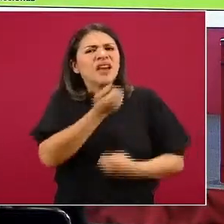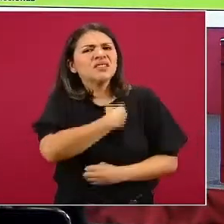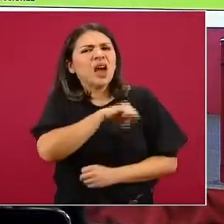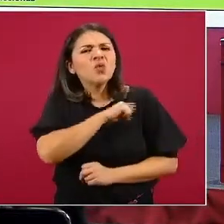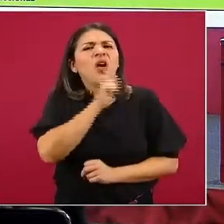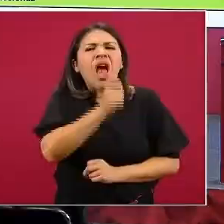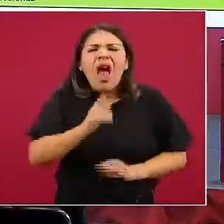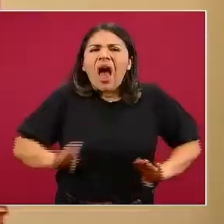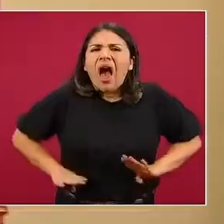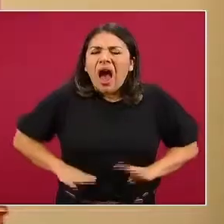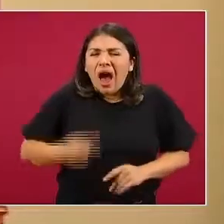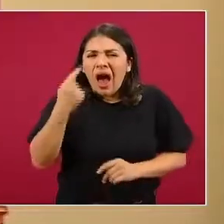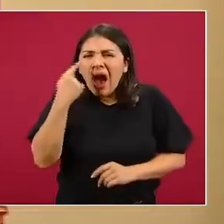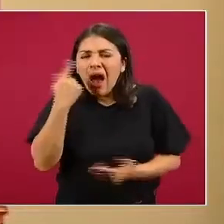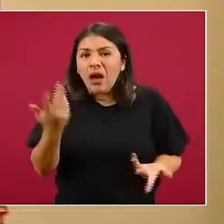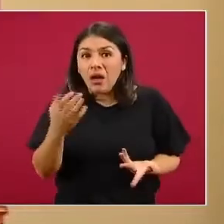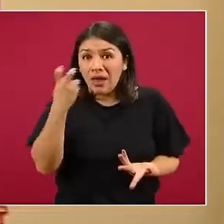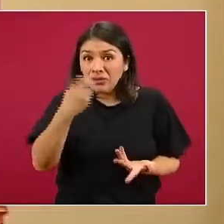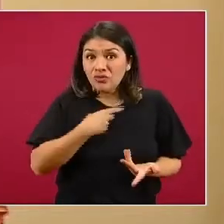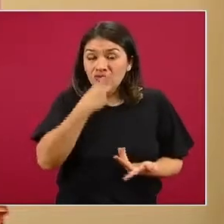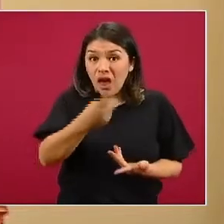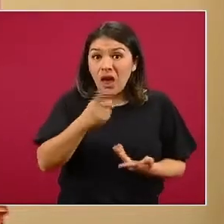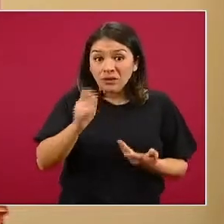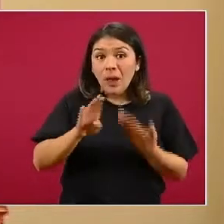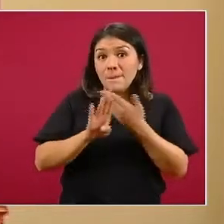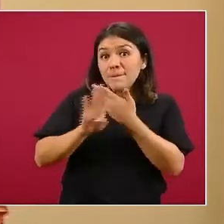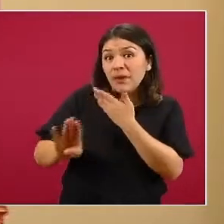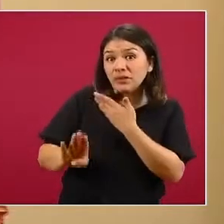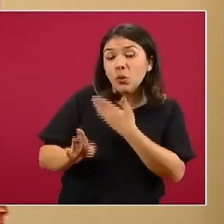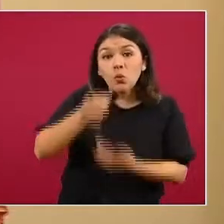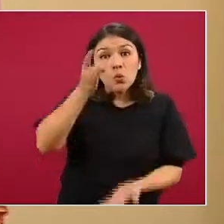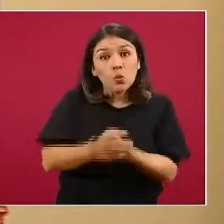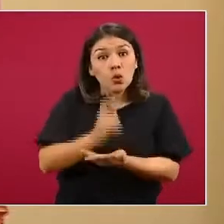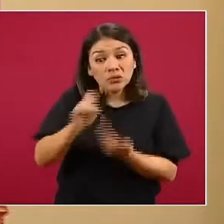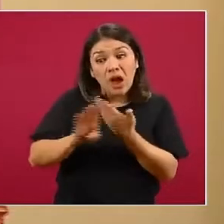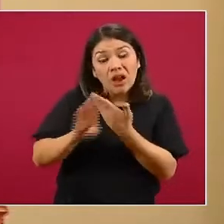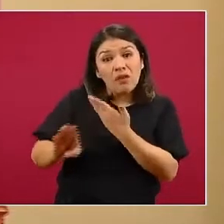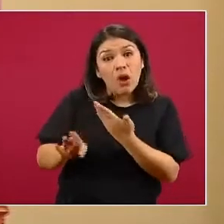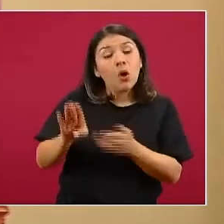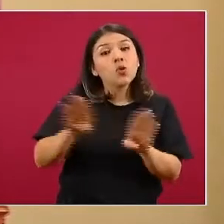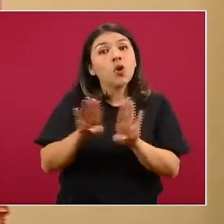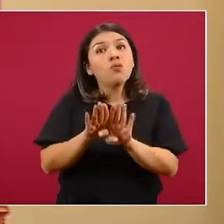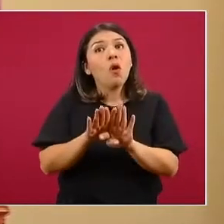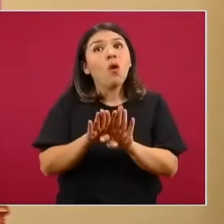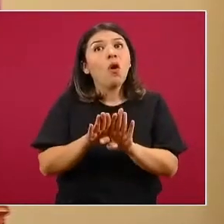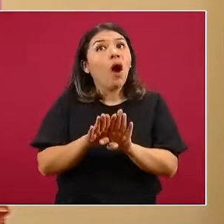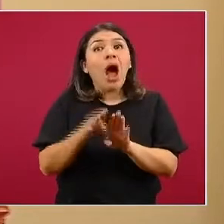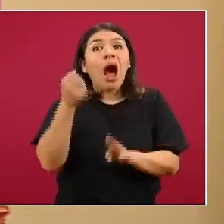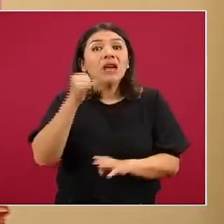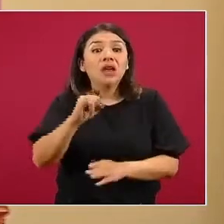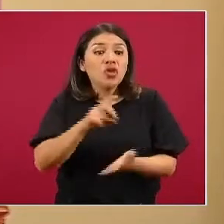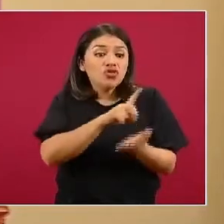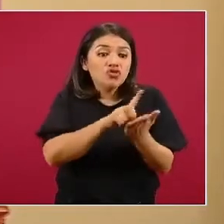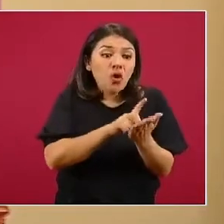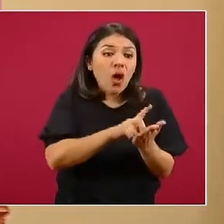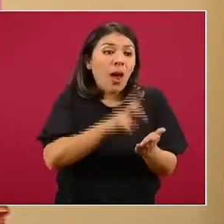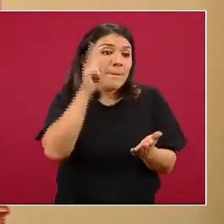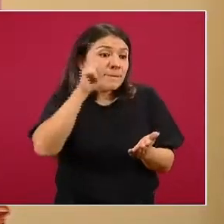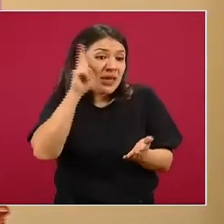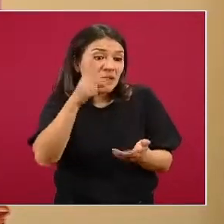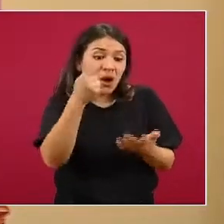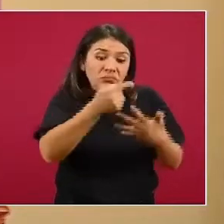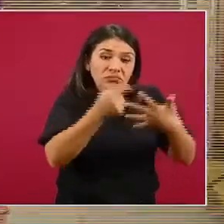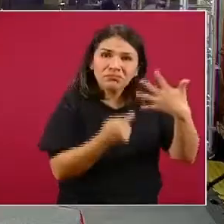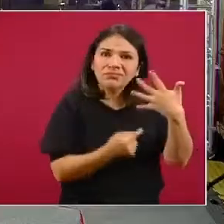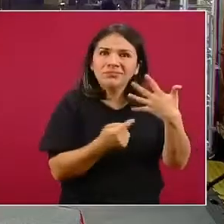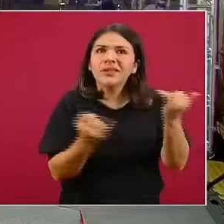eso, cuando hablamos de prevención, no solamente hablamos de la prevención a nivel de la sustancia, estamos hablando de